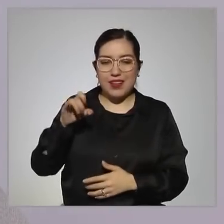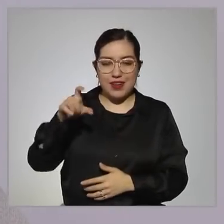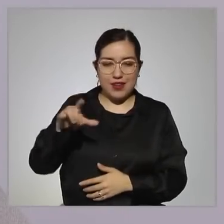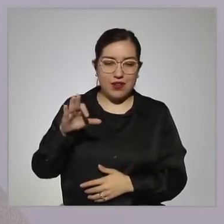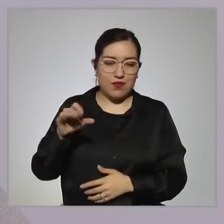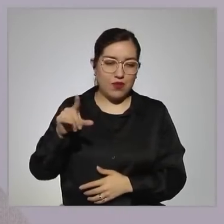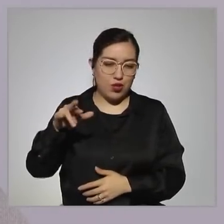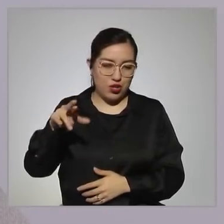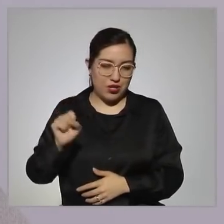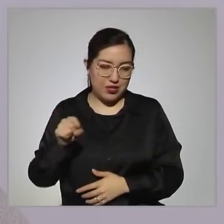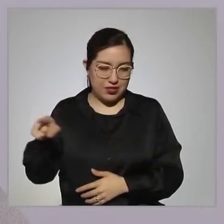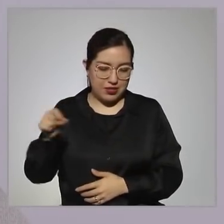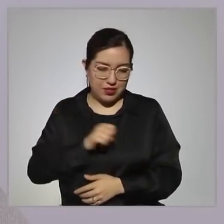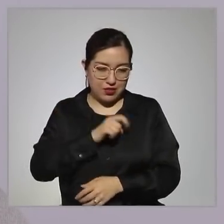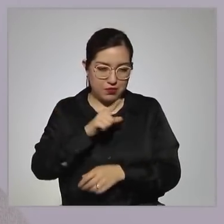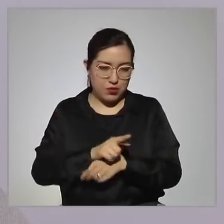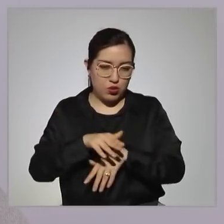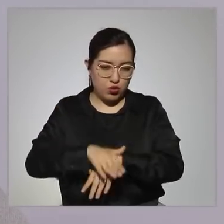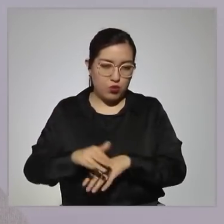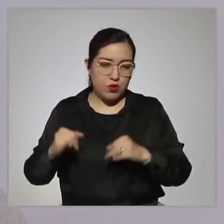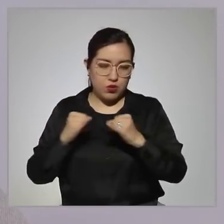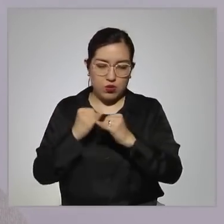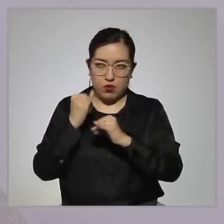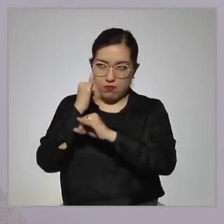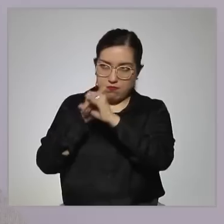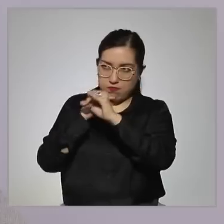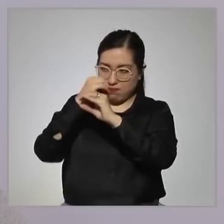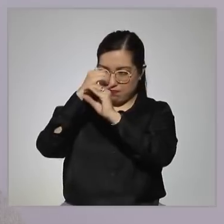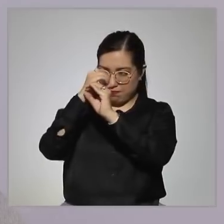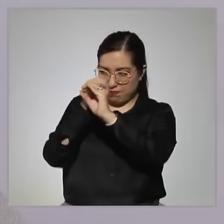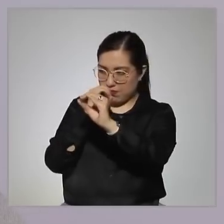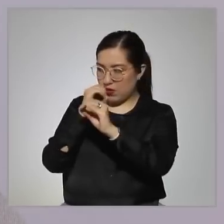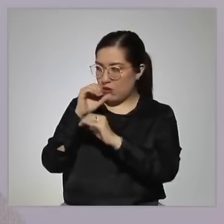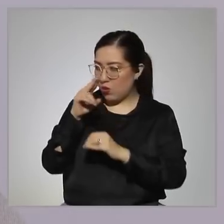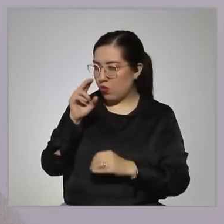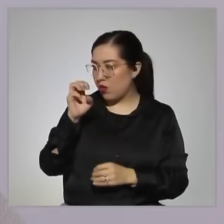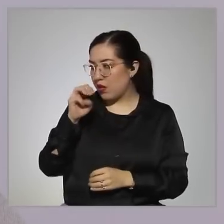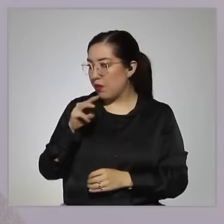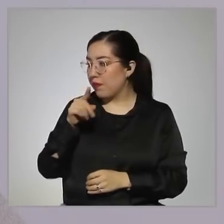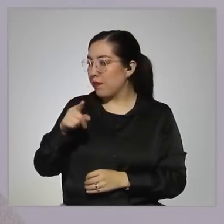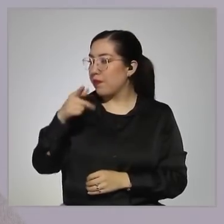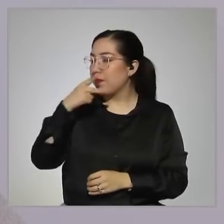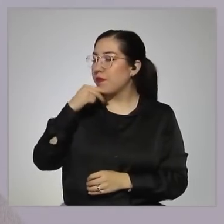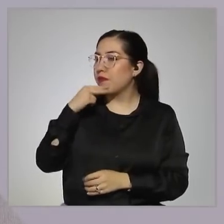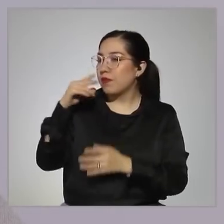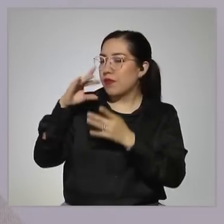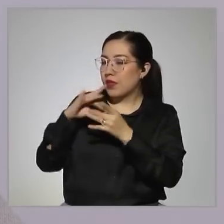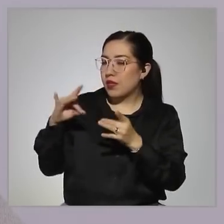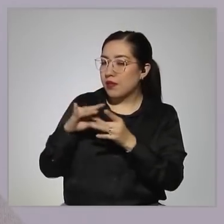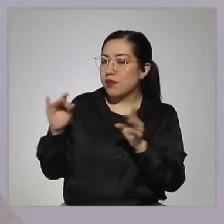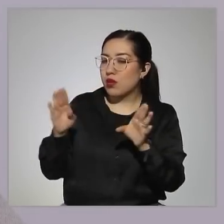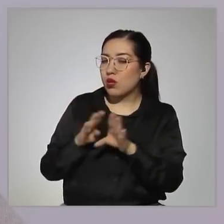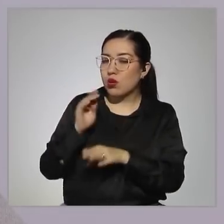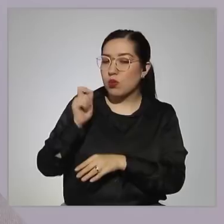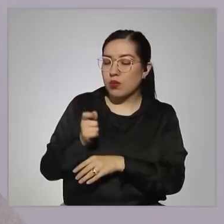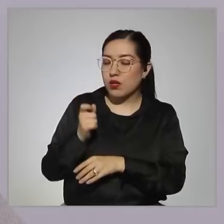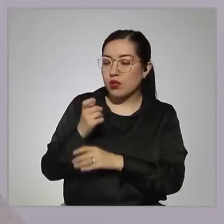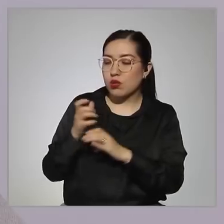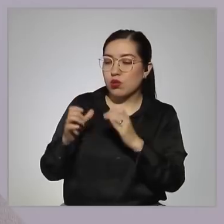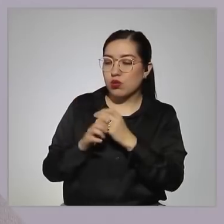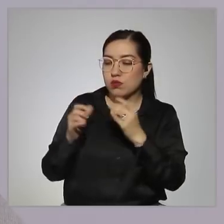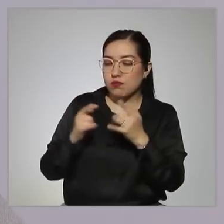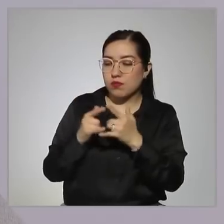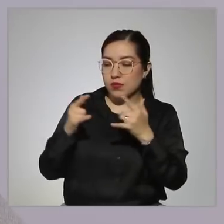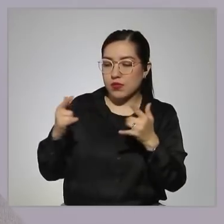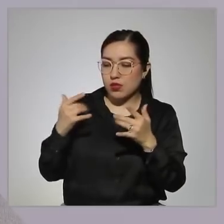el especialista del Instituto de Astronomía de la UNAM, porque precisamente él nos va a compartir un relato histórico